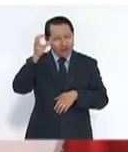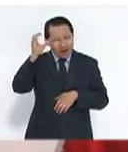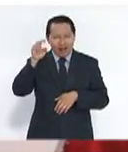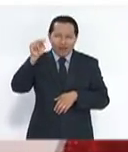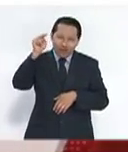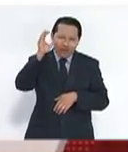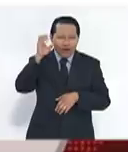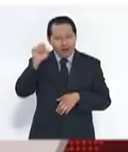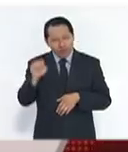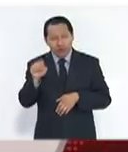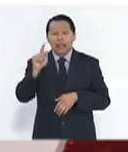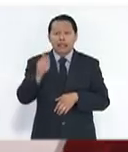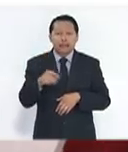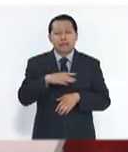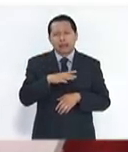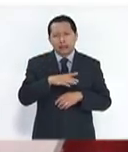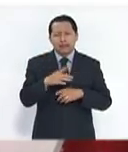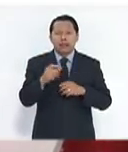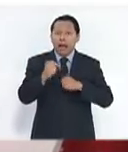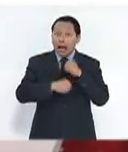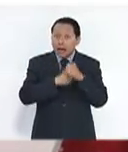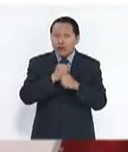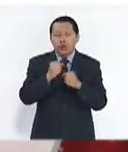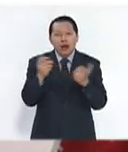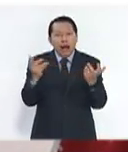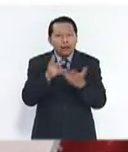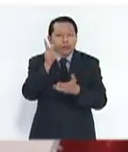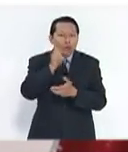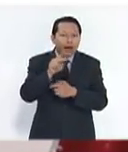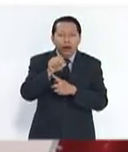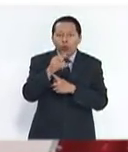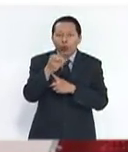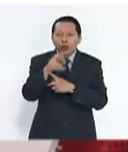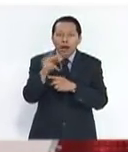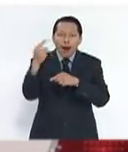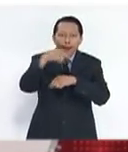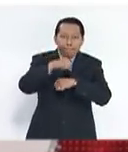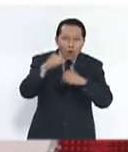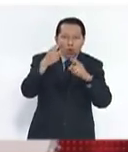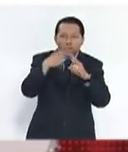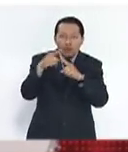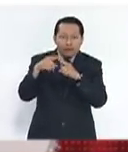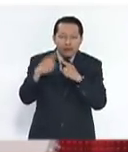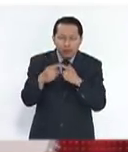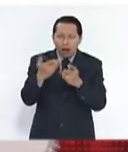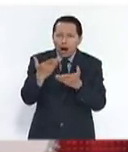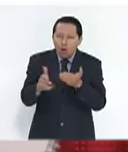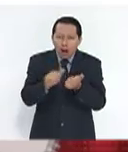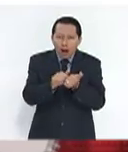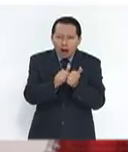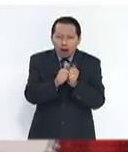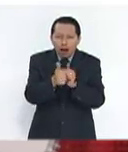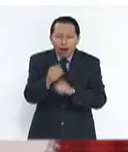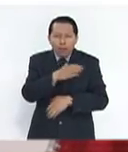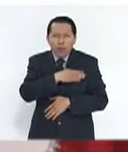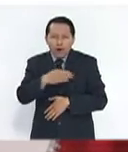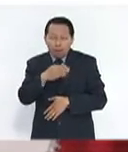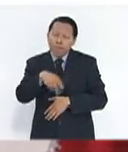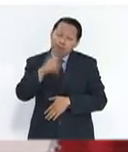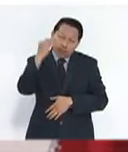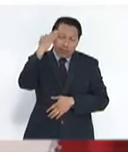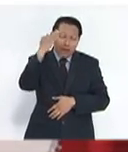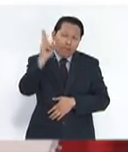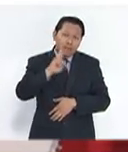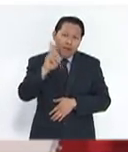un furioso año de lanzamiento de misiles y pruebas nucleares, por fin están sucediendo cosas buenas, pero dijo, solo el tiempo lo va